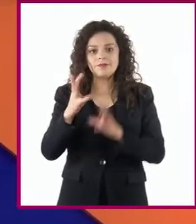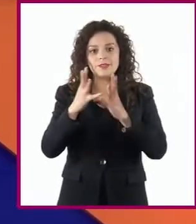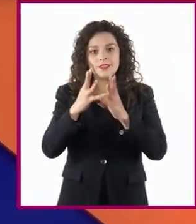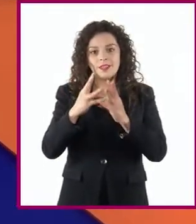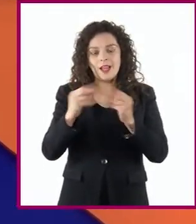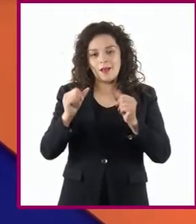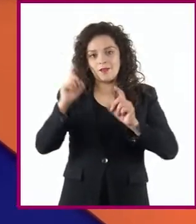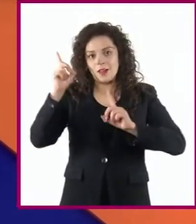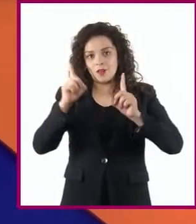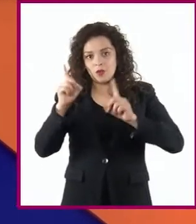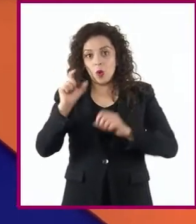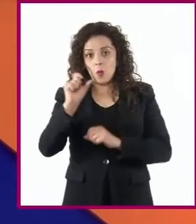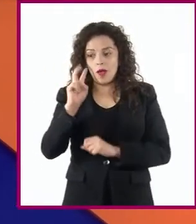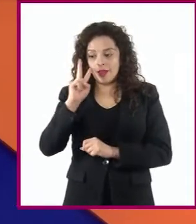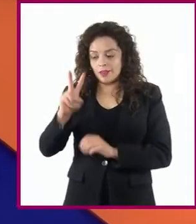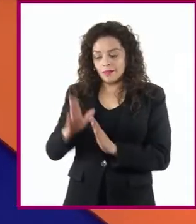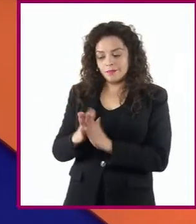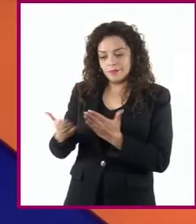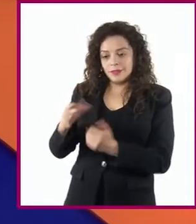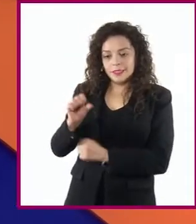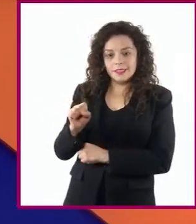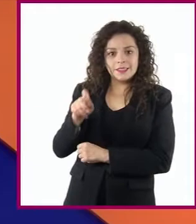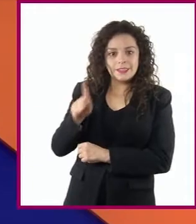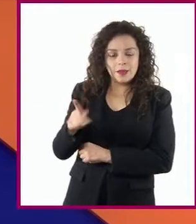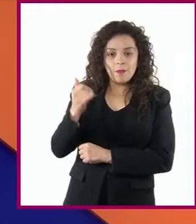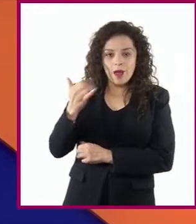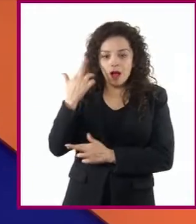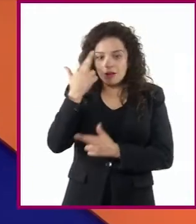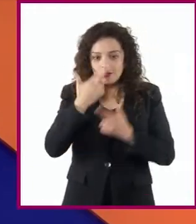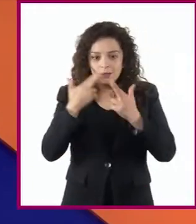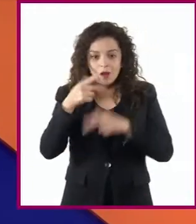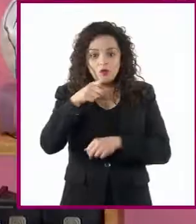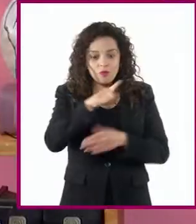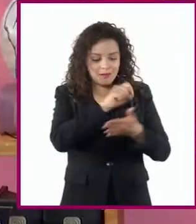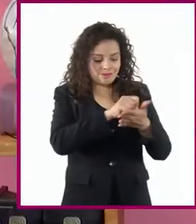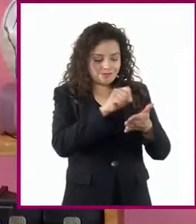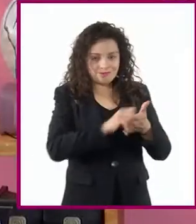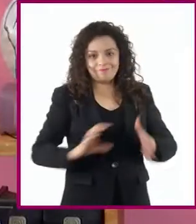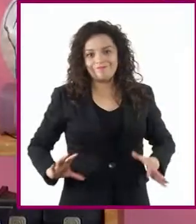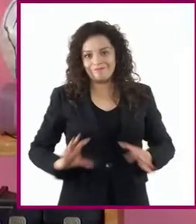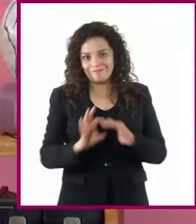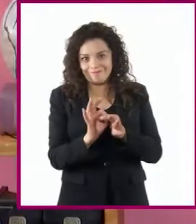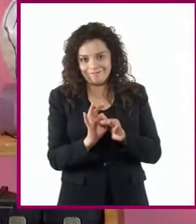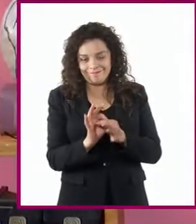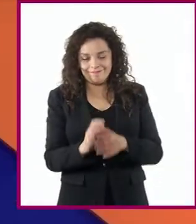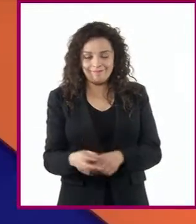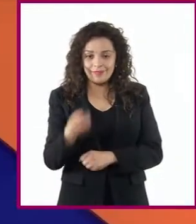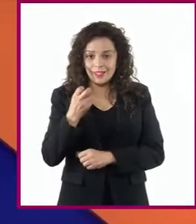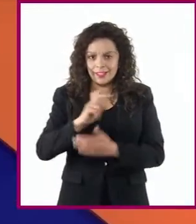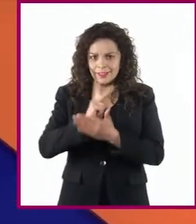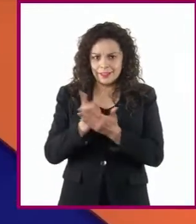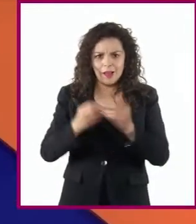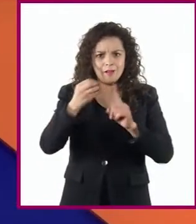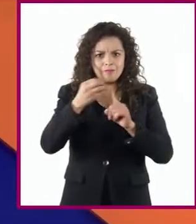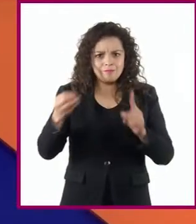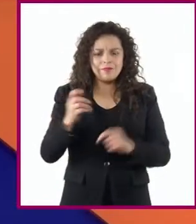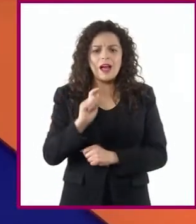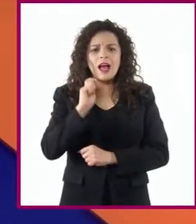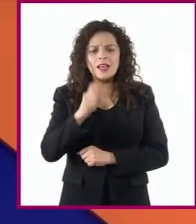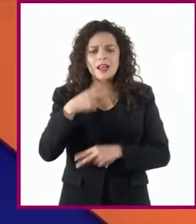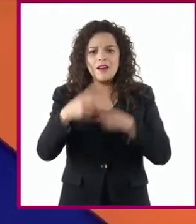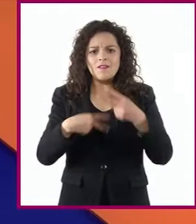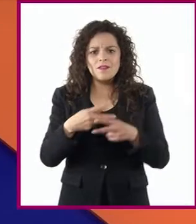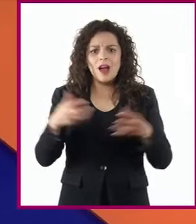de consultar su libro de texto y revisar sus apuntes. En esta sesión trabajaremos con